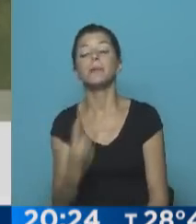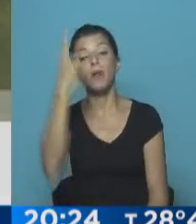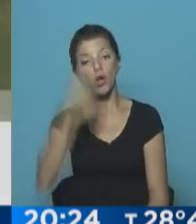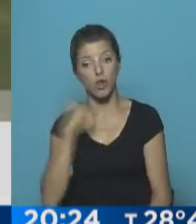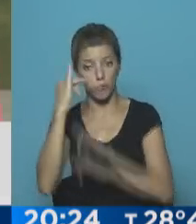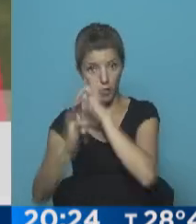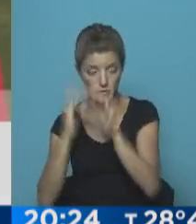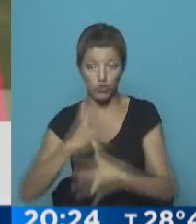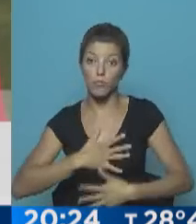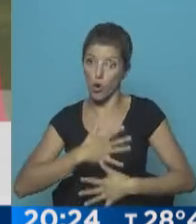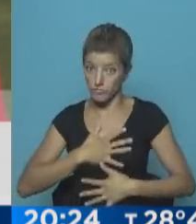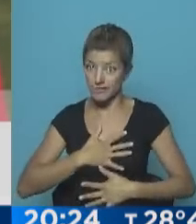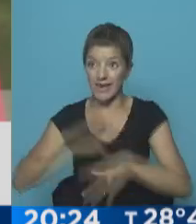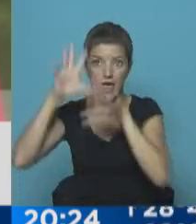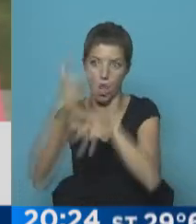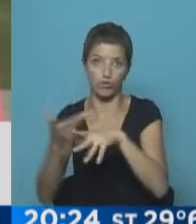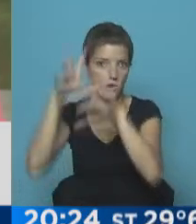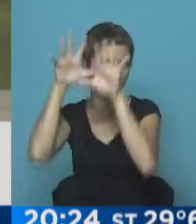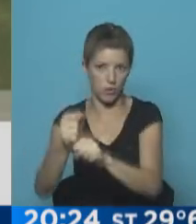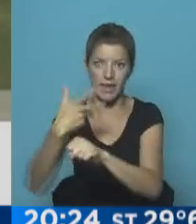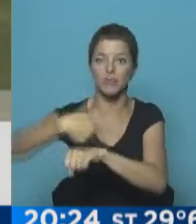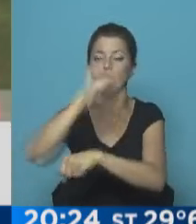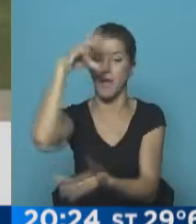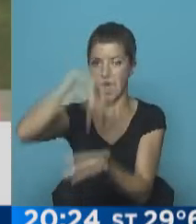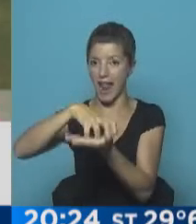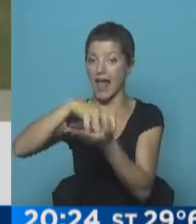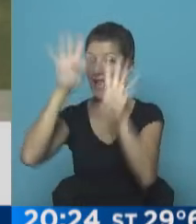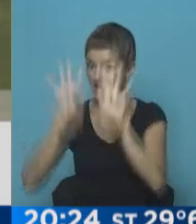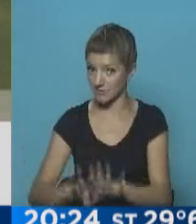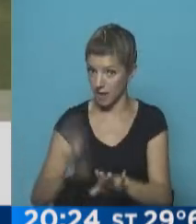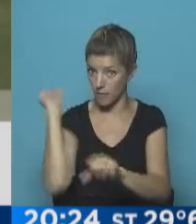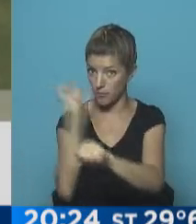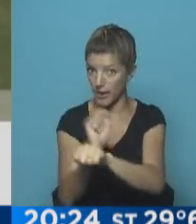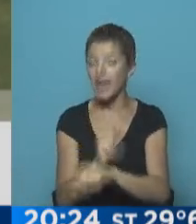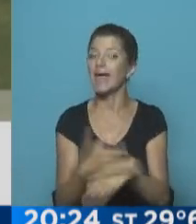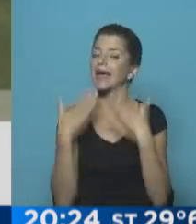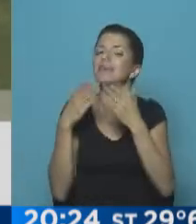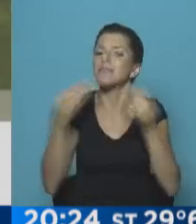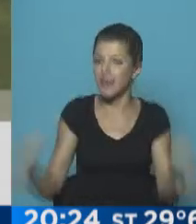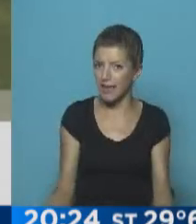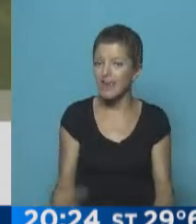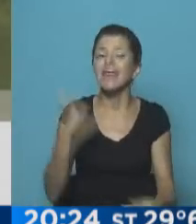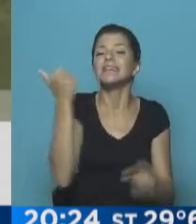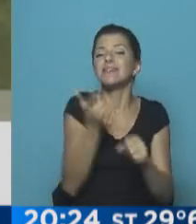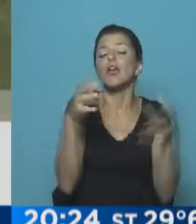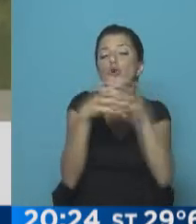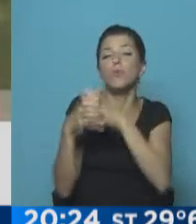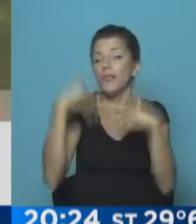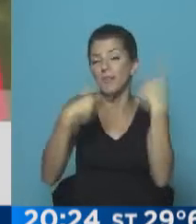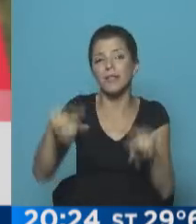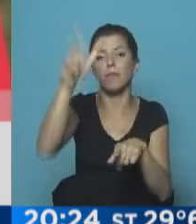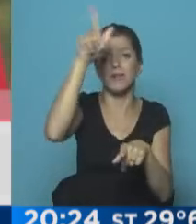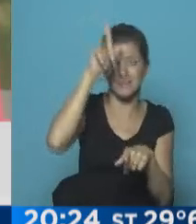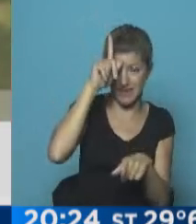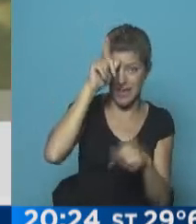hayan vuelto a la cárcel. Gracias a un trabajo sin descanso de seis fuerzas policiales, porque acá están